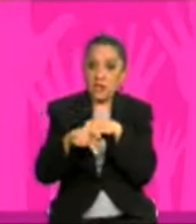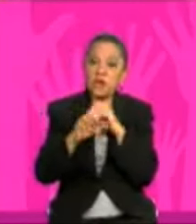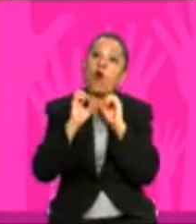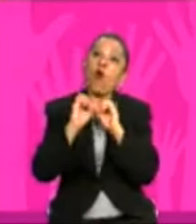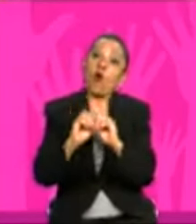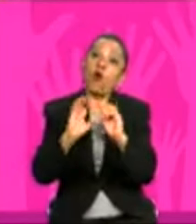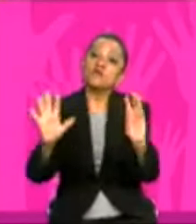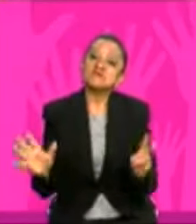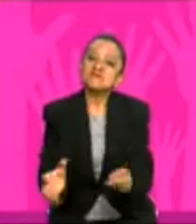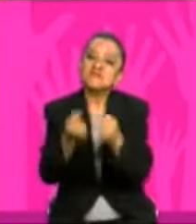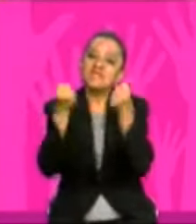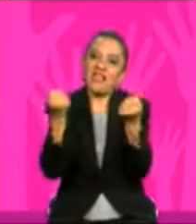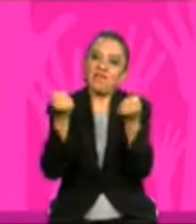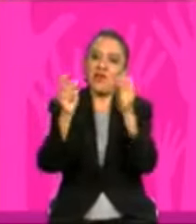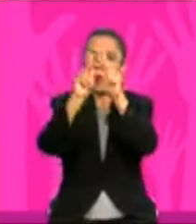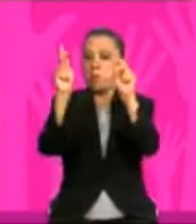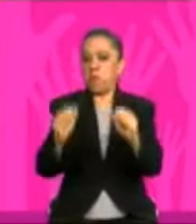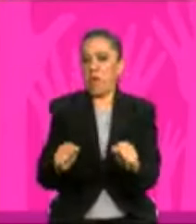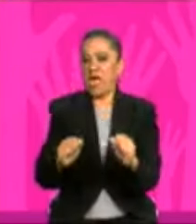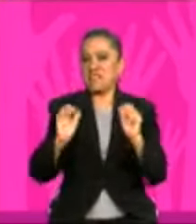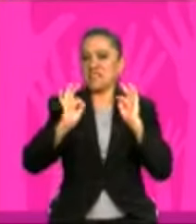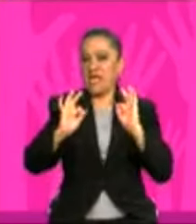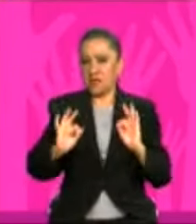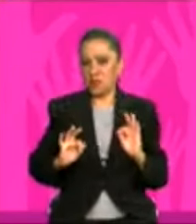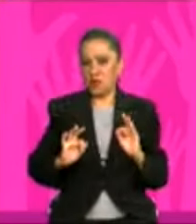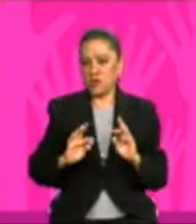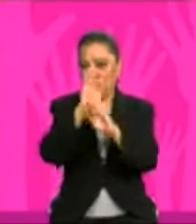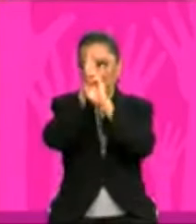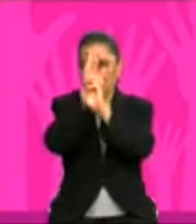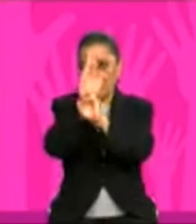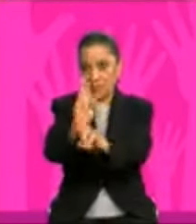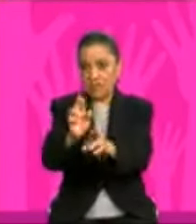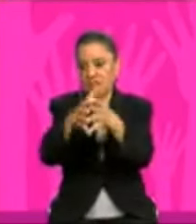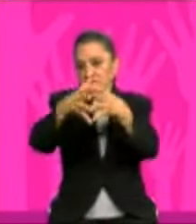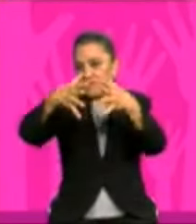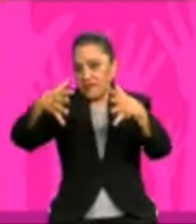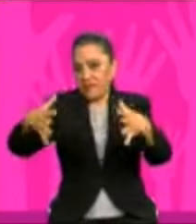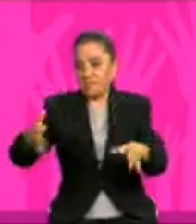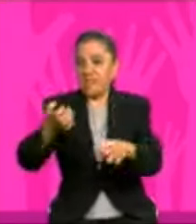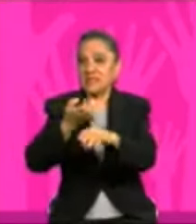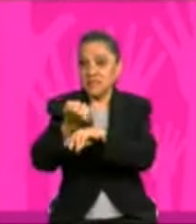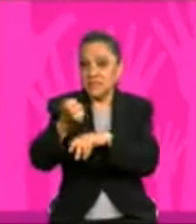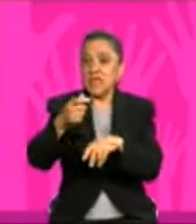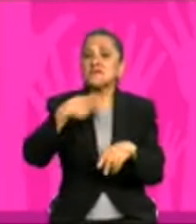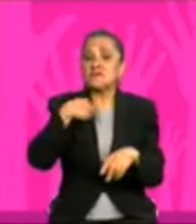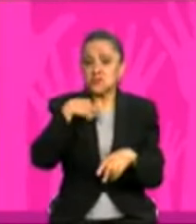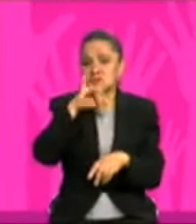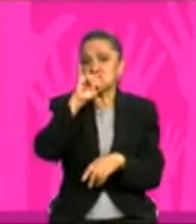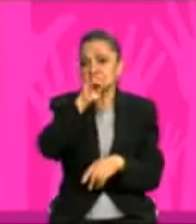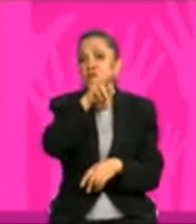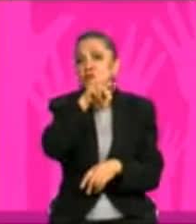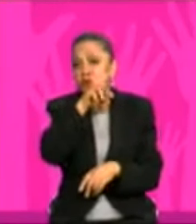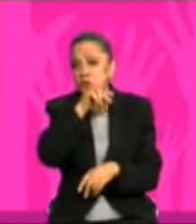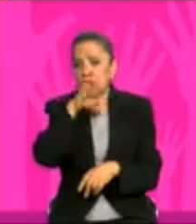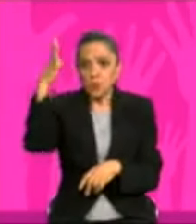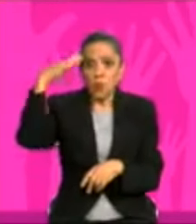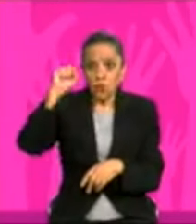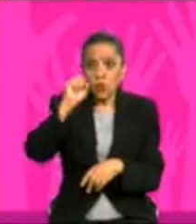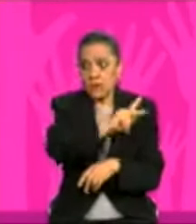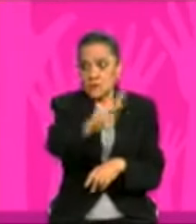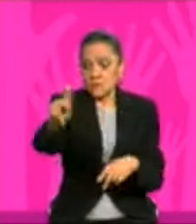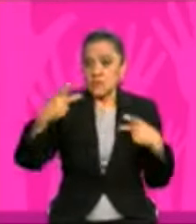paz, la armonía, la dignidad y la grandeza de nuestro estado. A mí sí me preocupa Morelos y su gente,